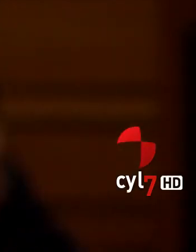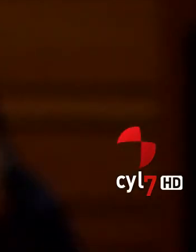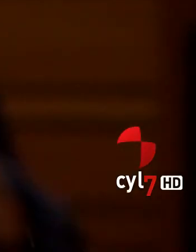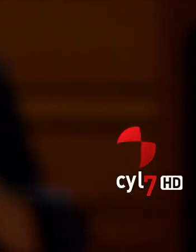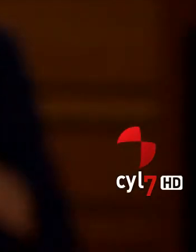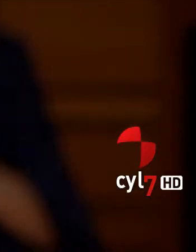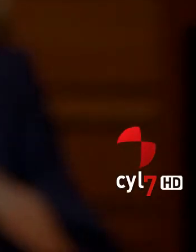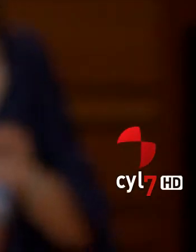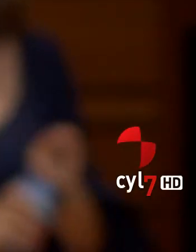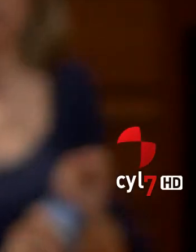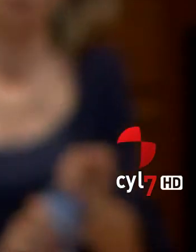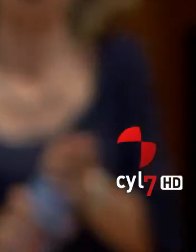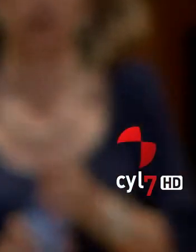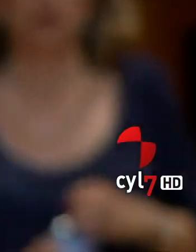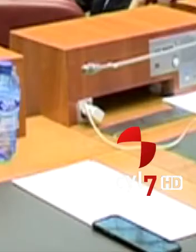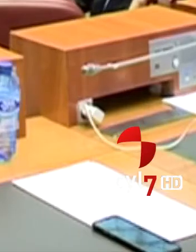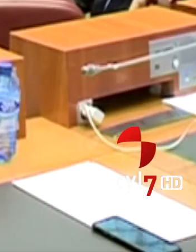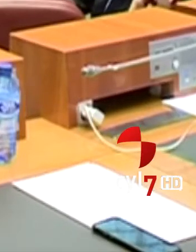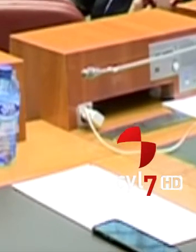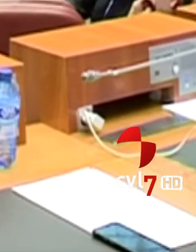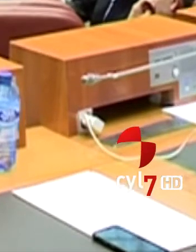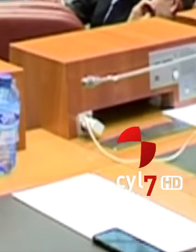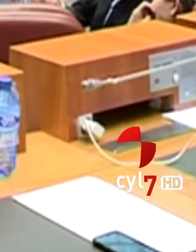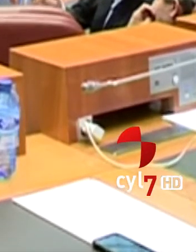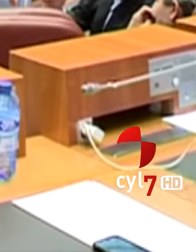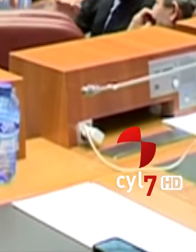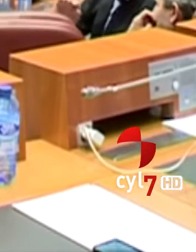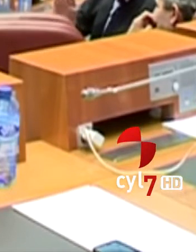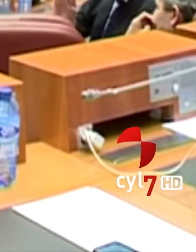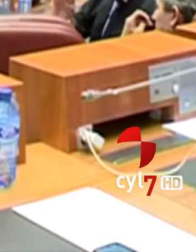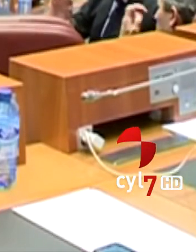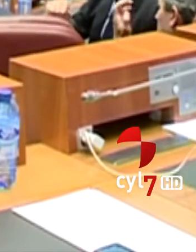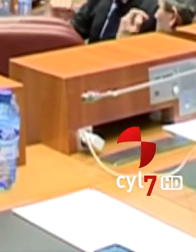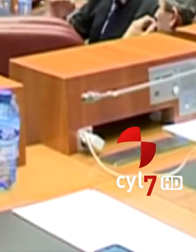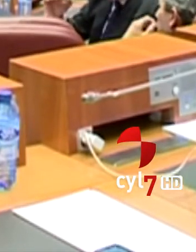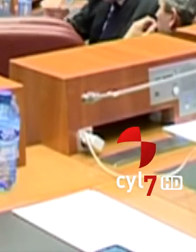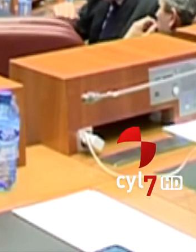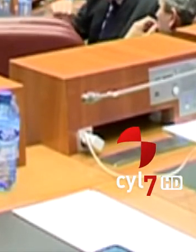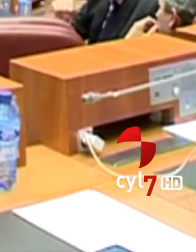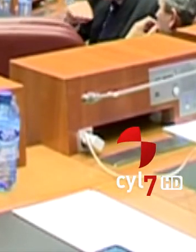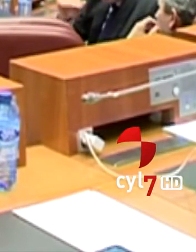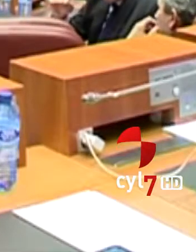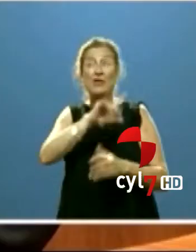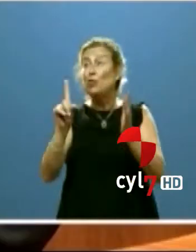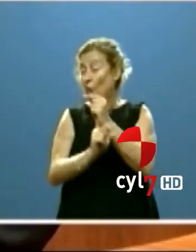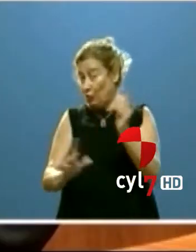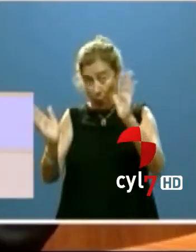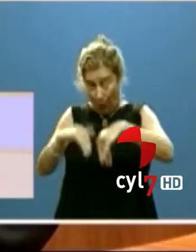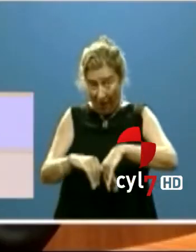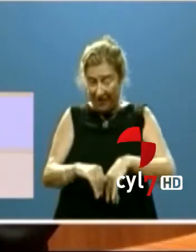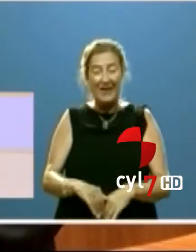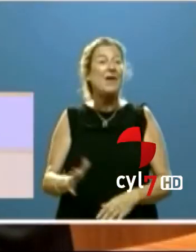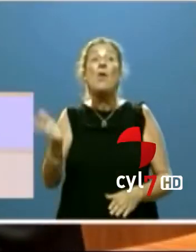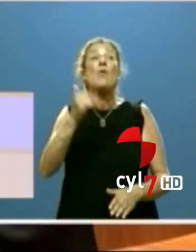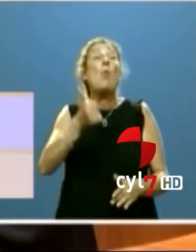sin perspectivas de una reforma de la financiación josé sarrión planteaba cambios fiscales para asegurar los servicios públicos no queda